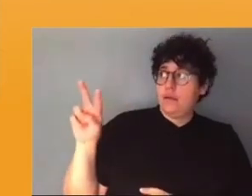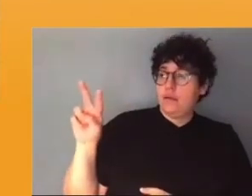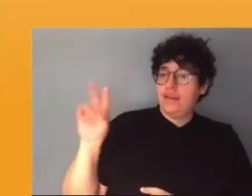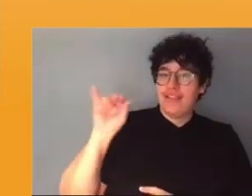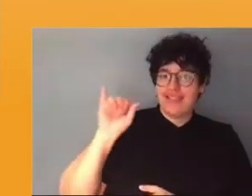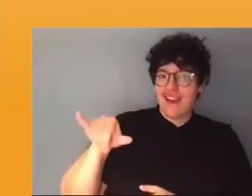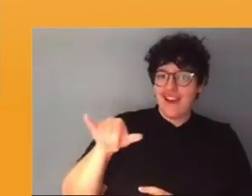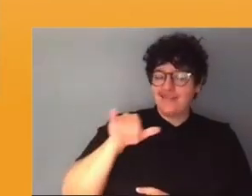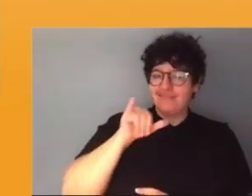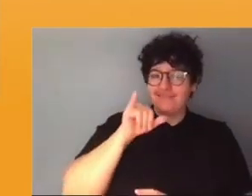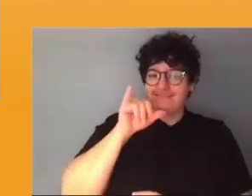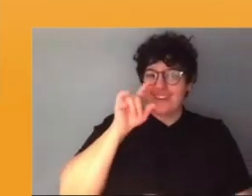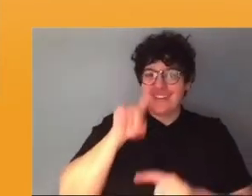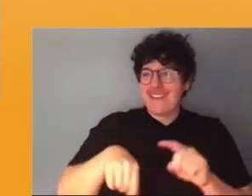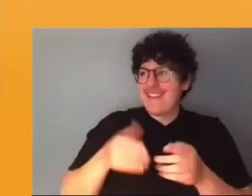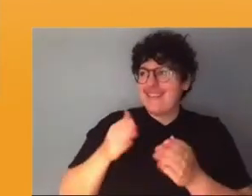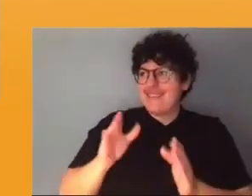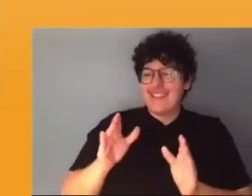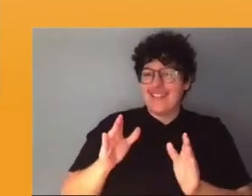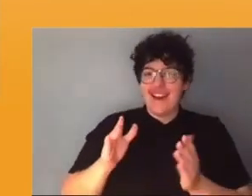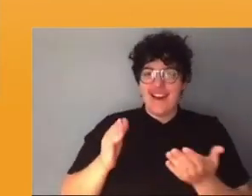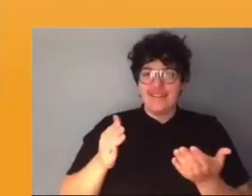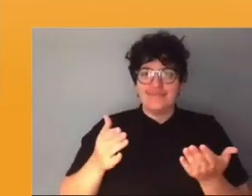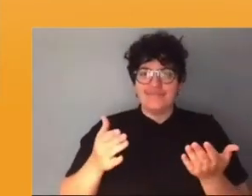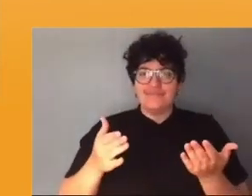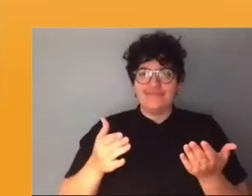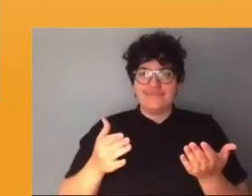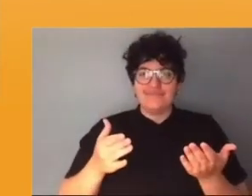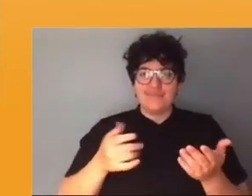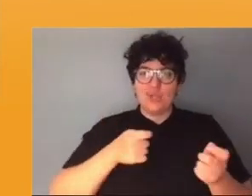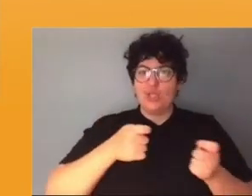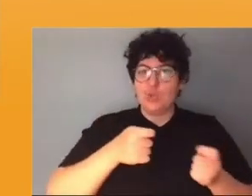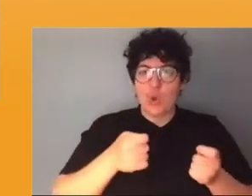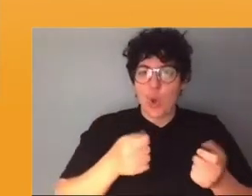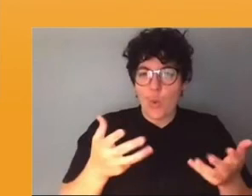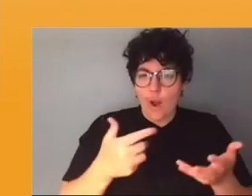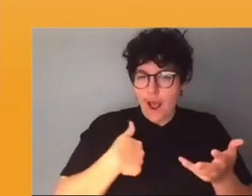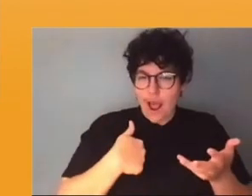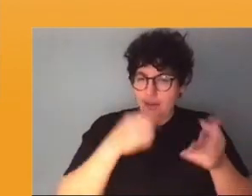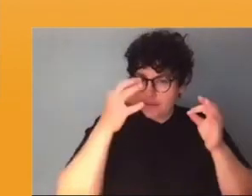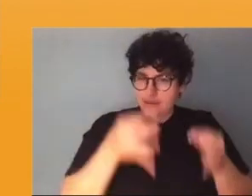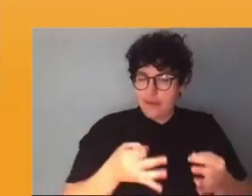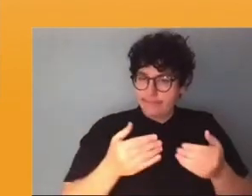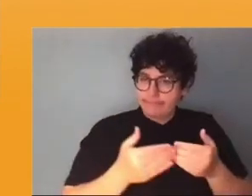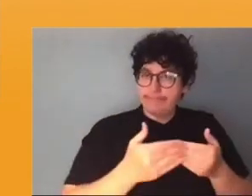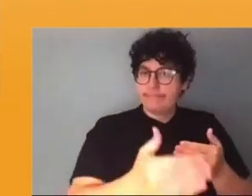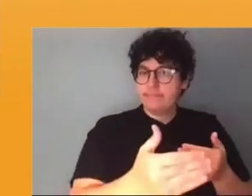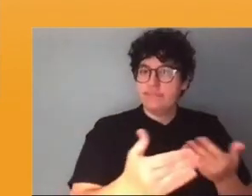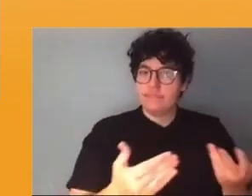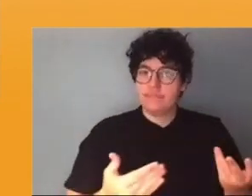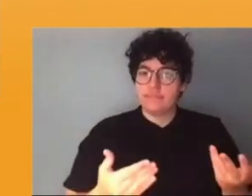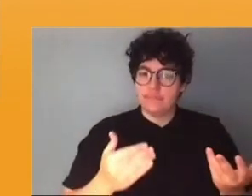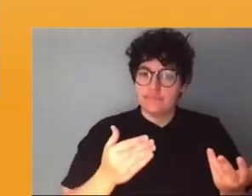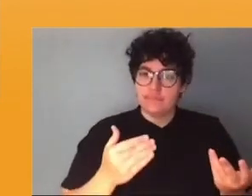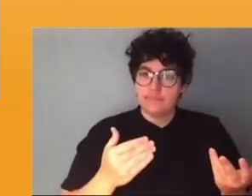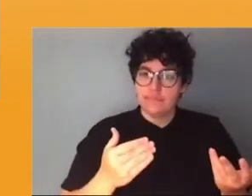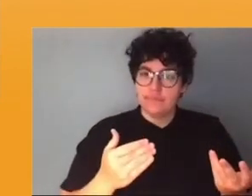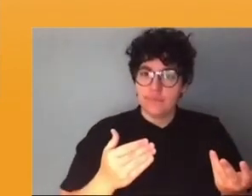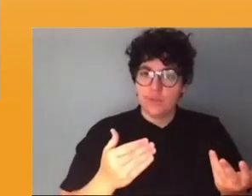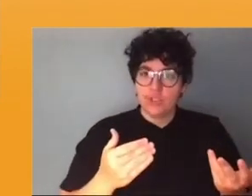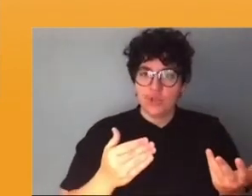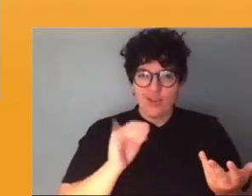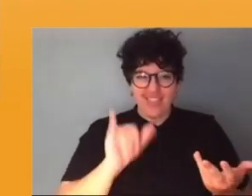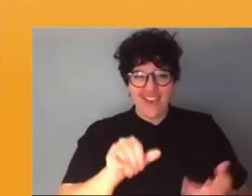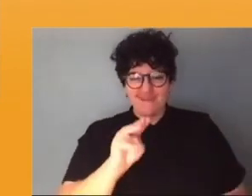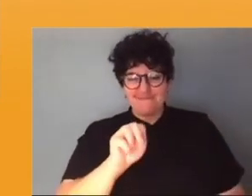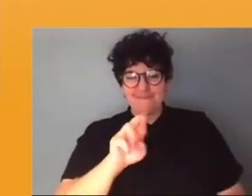decido personificar. Y eso se regresa a lo que dijo Mari, sobre estar segura de ti misma y estar segura